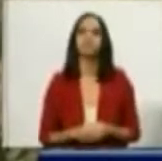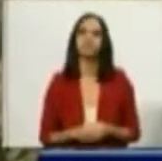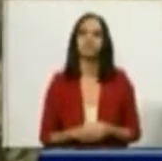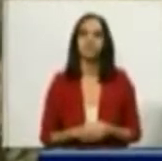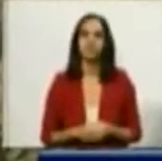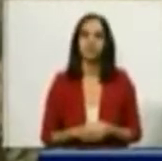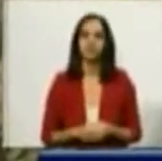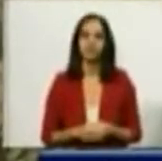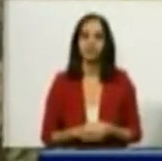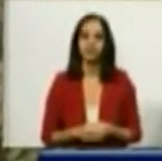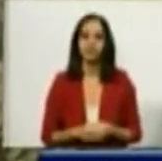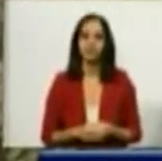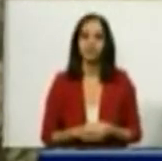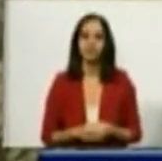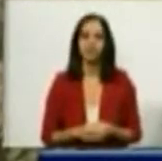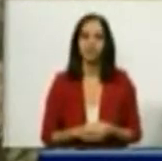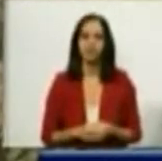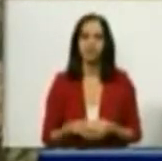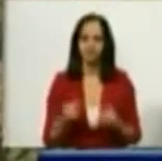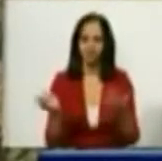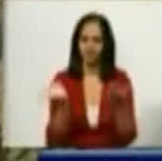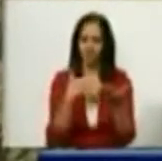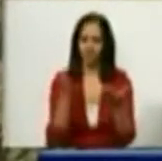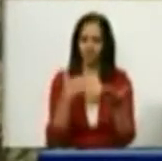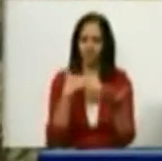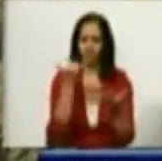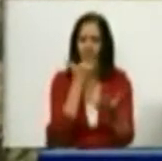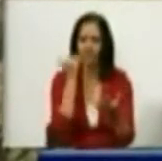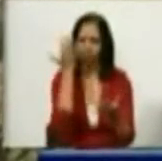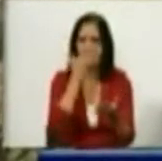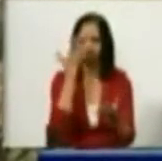ya vale que yo se me pasó la página